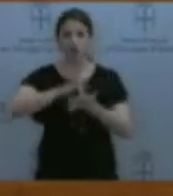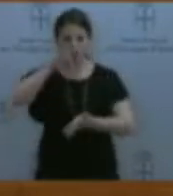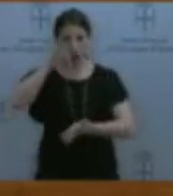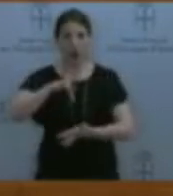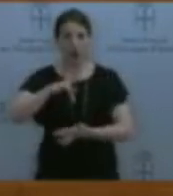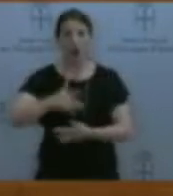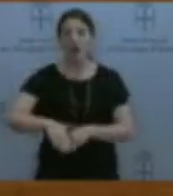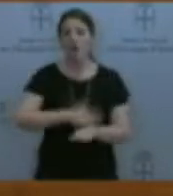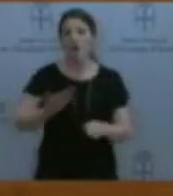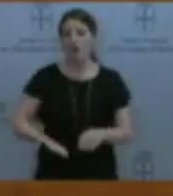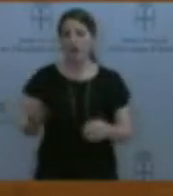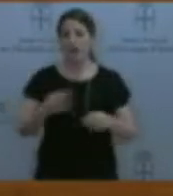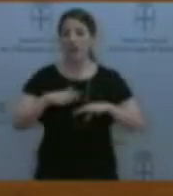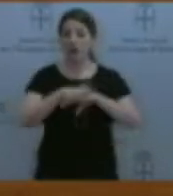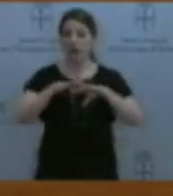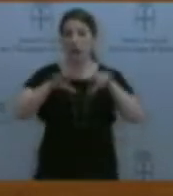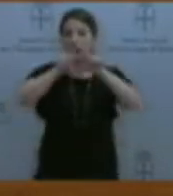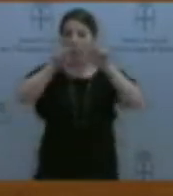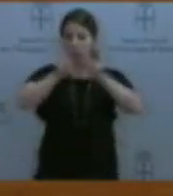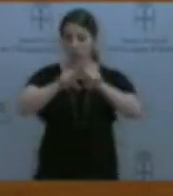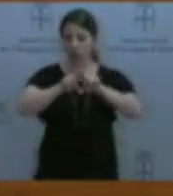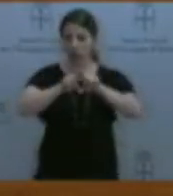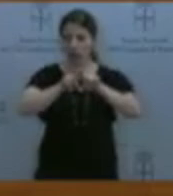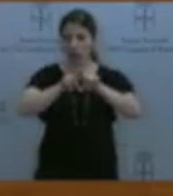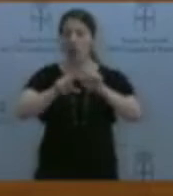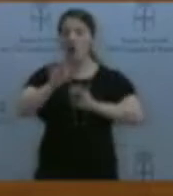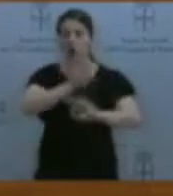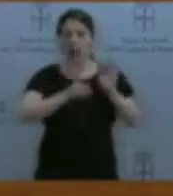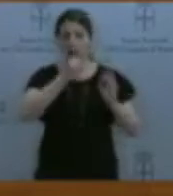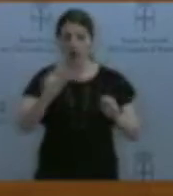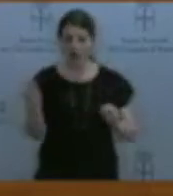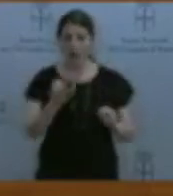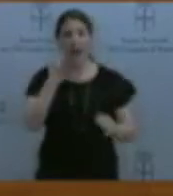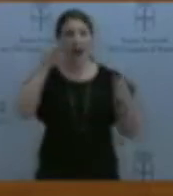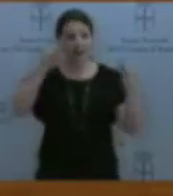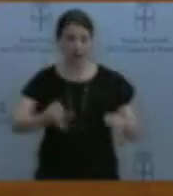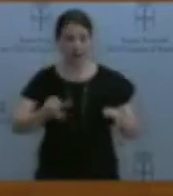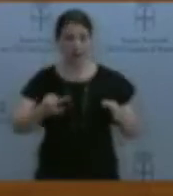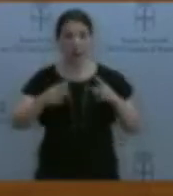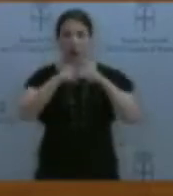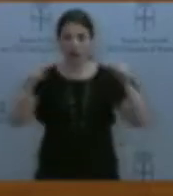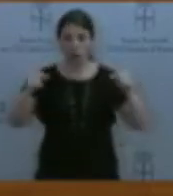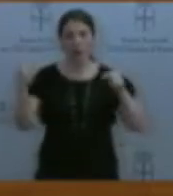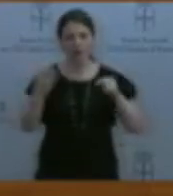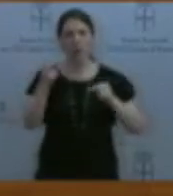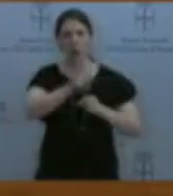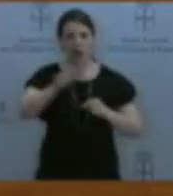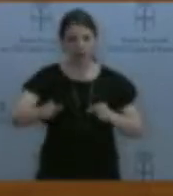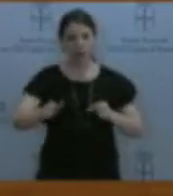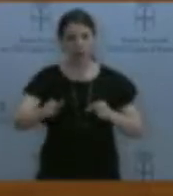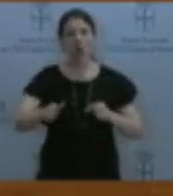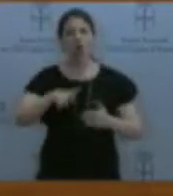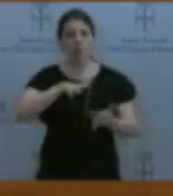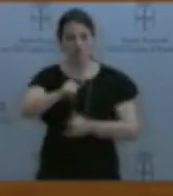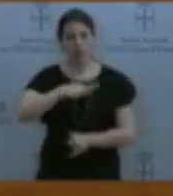no deslocalizable que garantice que la inversión de Asturias en capital humano reciba su justa compensación. Y no podemos olvidar la